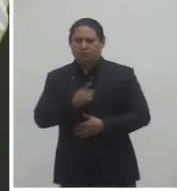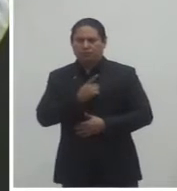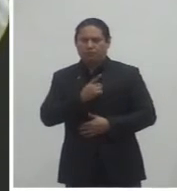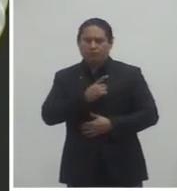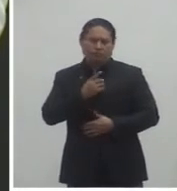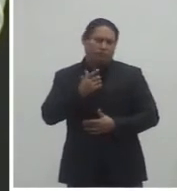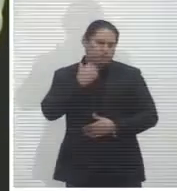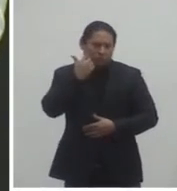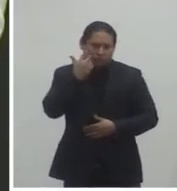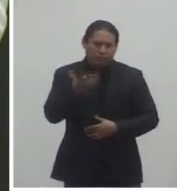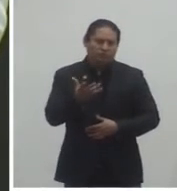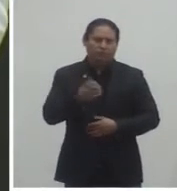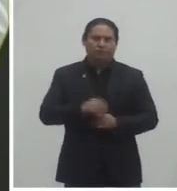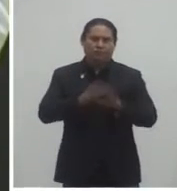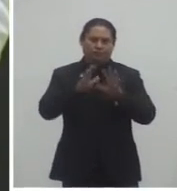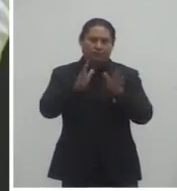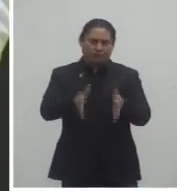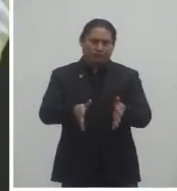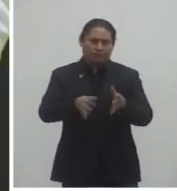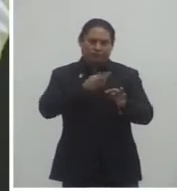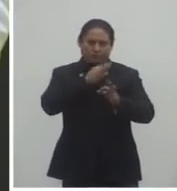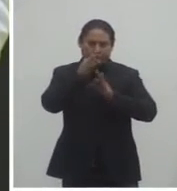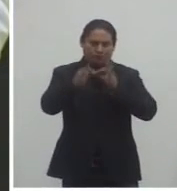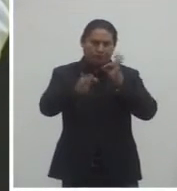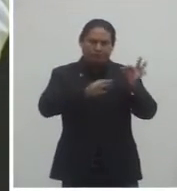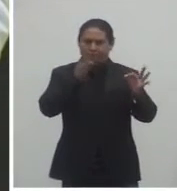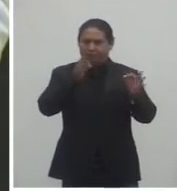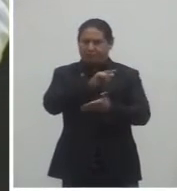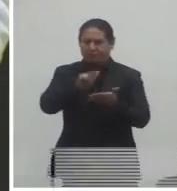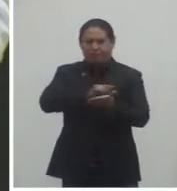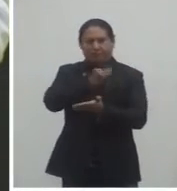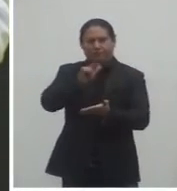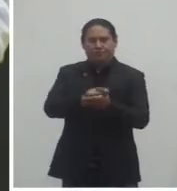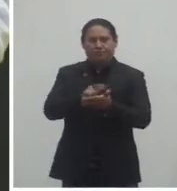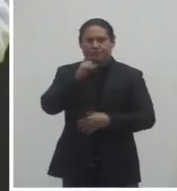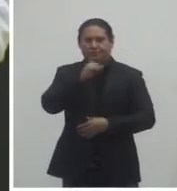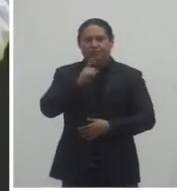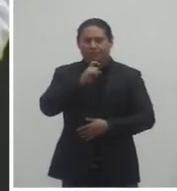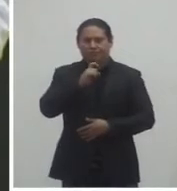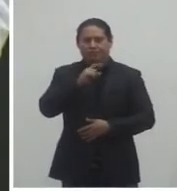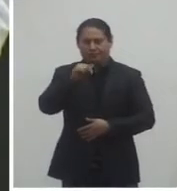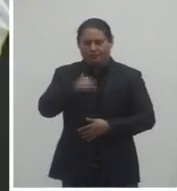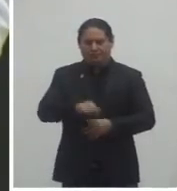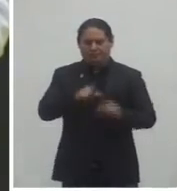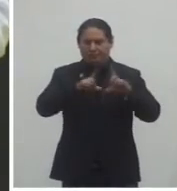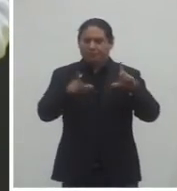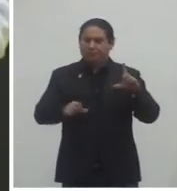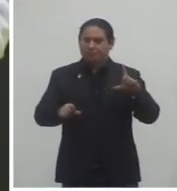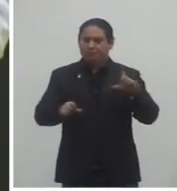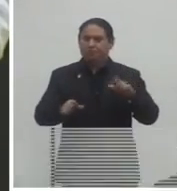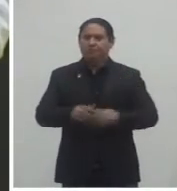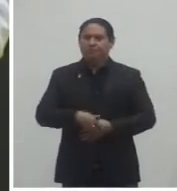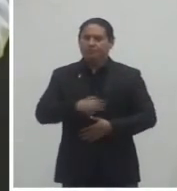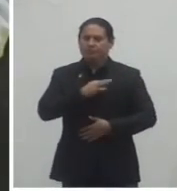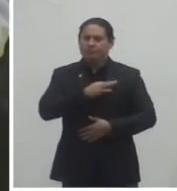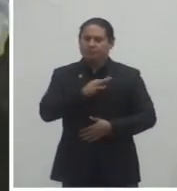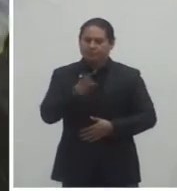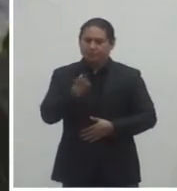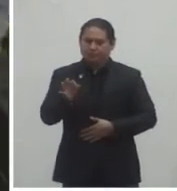quiere es que una vez que esté promulgada la Ley General de Aguas de nuestro país, se